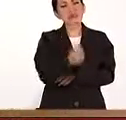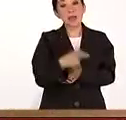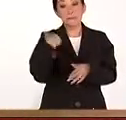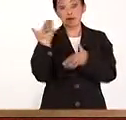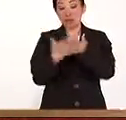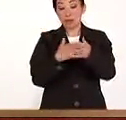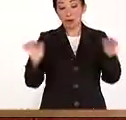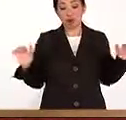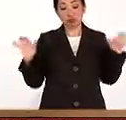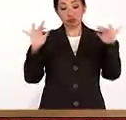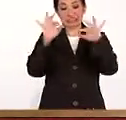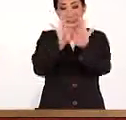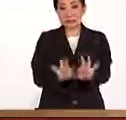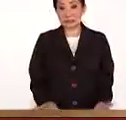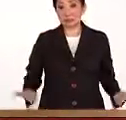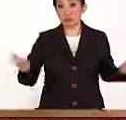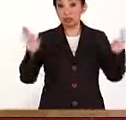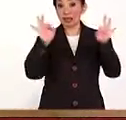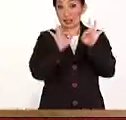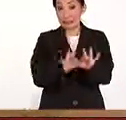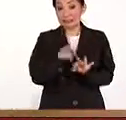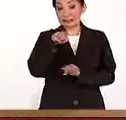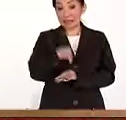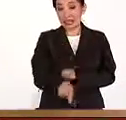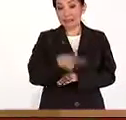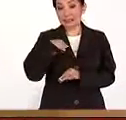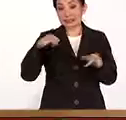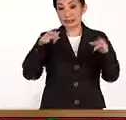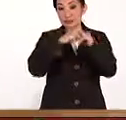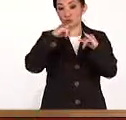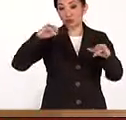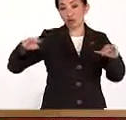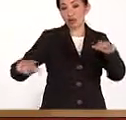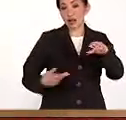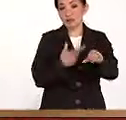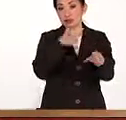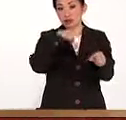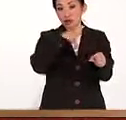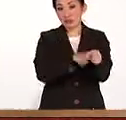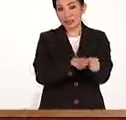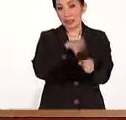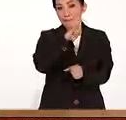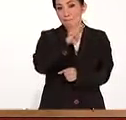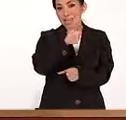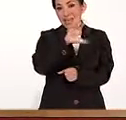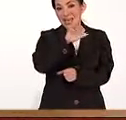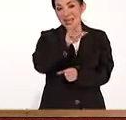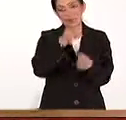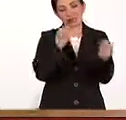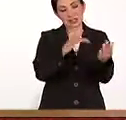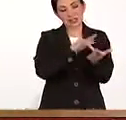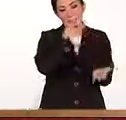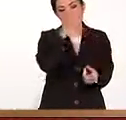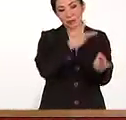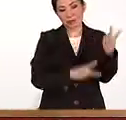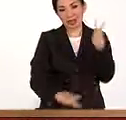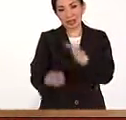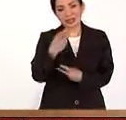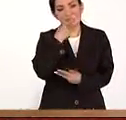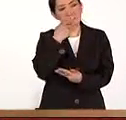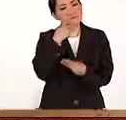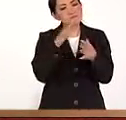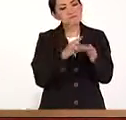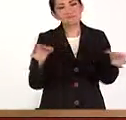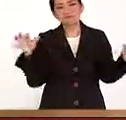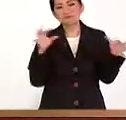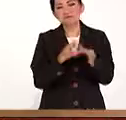encuentro importante que forma parte del instituto nacional de becas muchas gracias por estar aquí y que nos hables